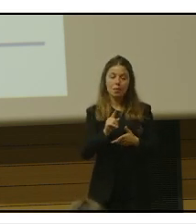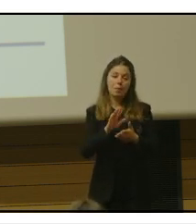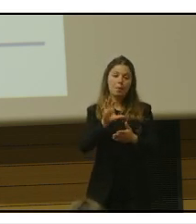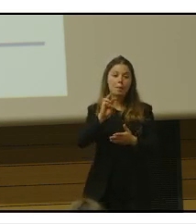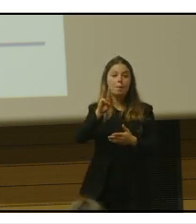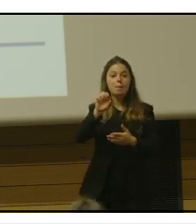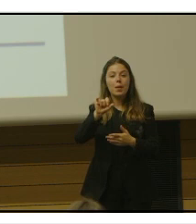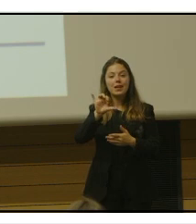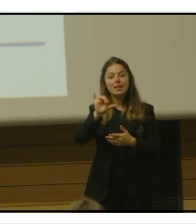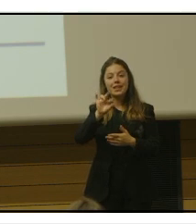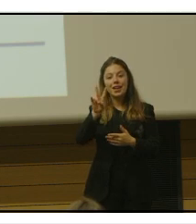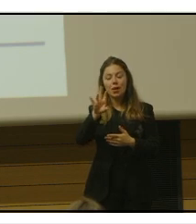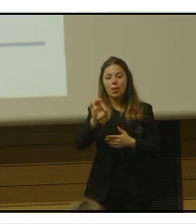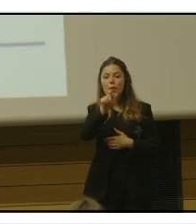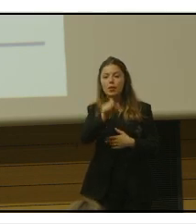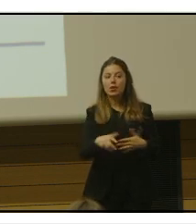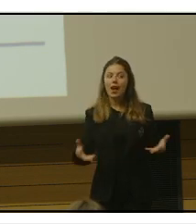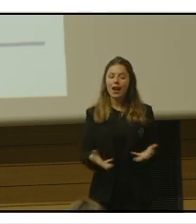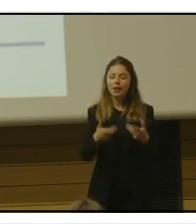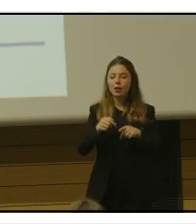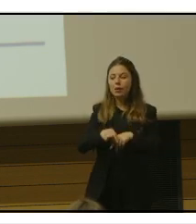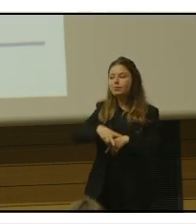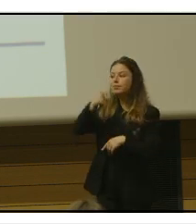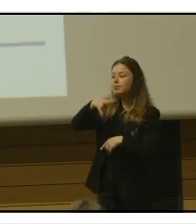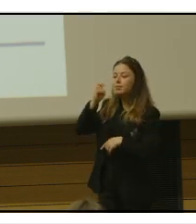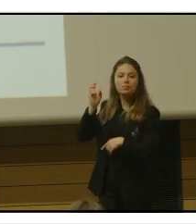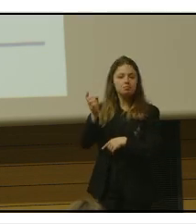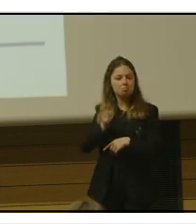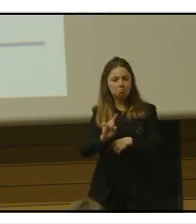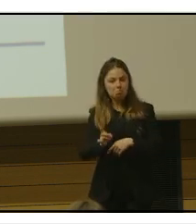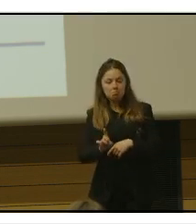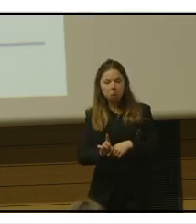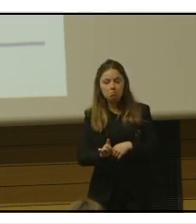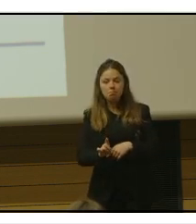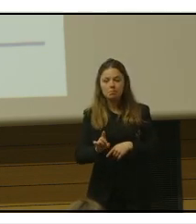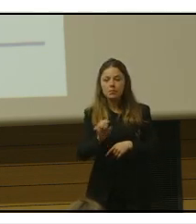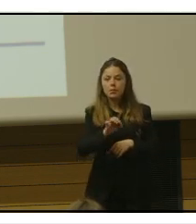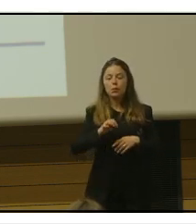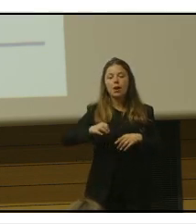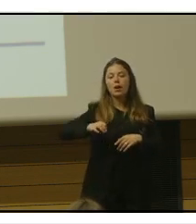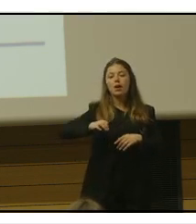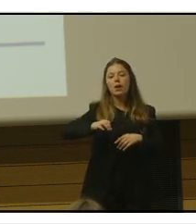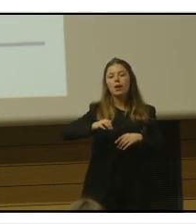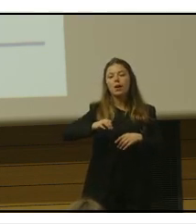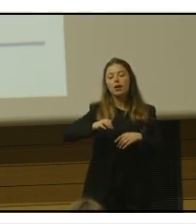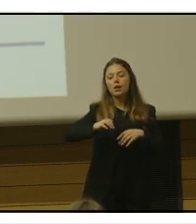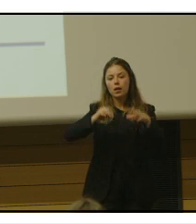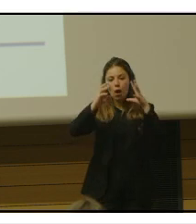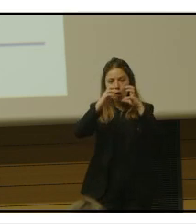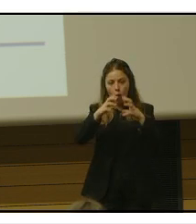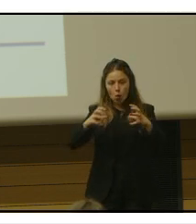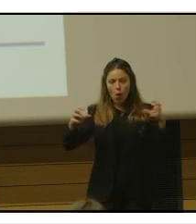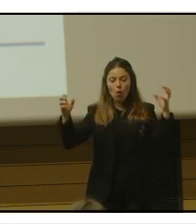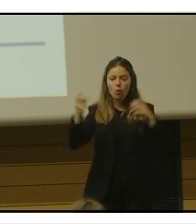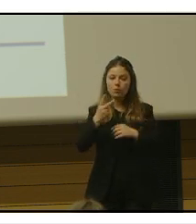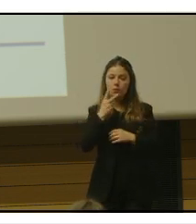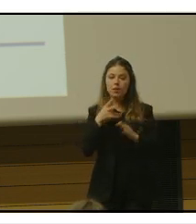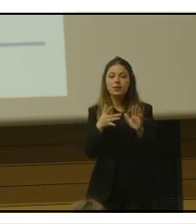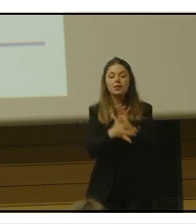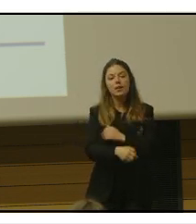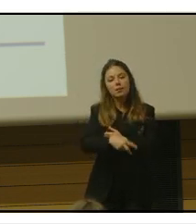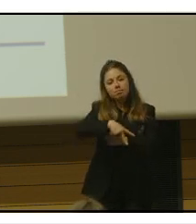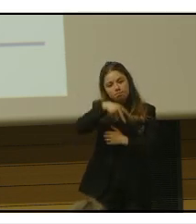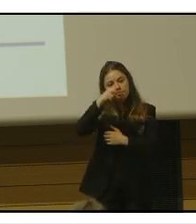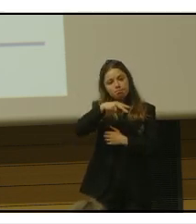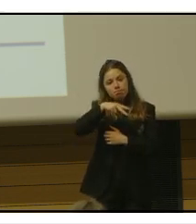otra persona que de forma activa nos expone a ese humo de tabaco. Entonces, esa exposición es la inhalación del